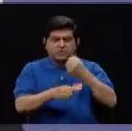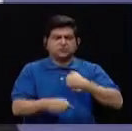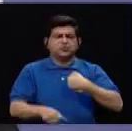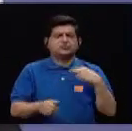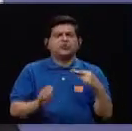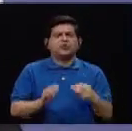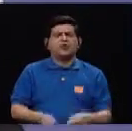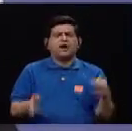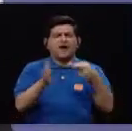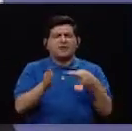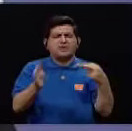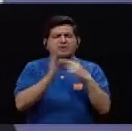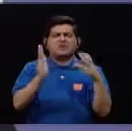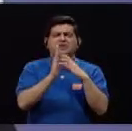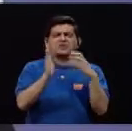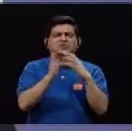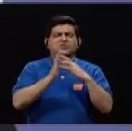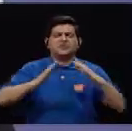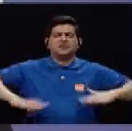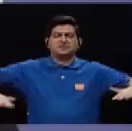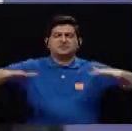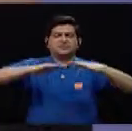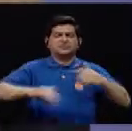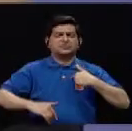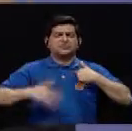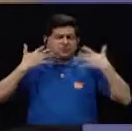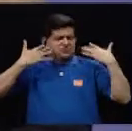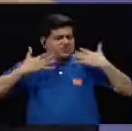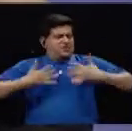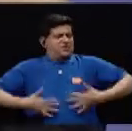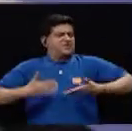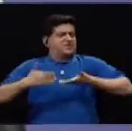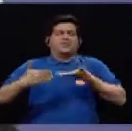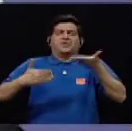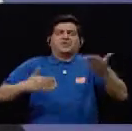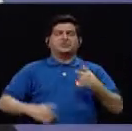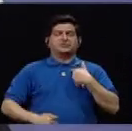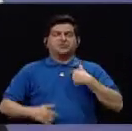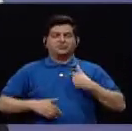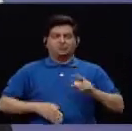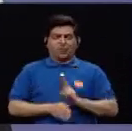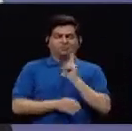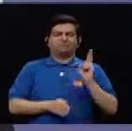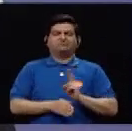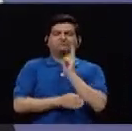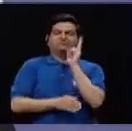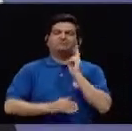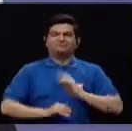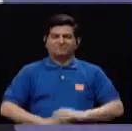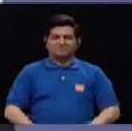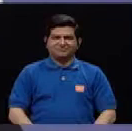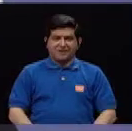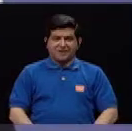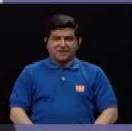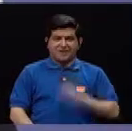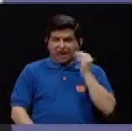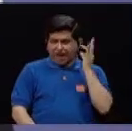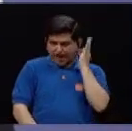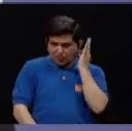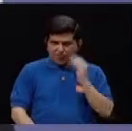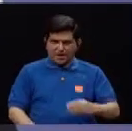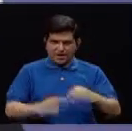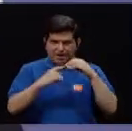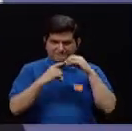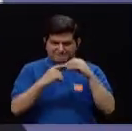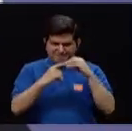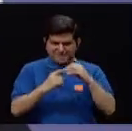repetía los textos en el escenario y agarraba los vestuarios y las cosas y me las ponía. Entonces mi abuela, que